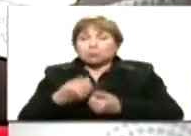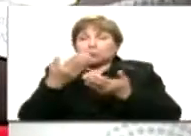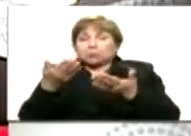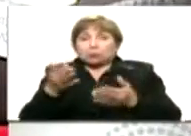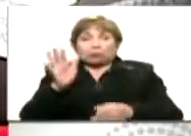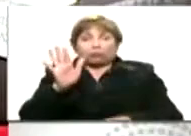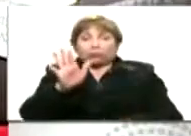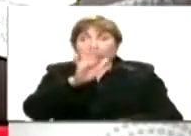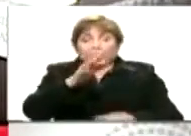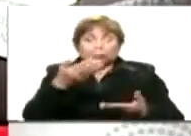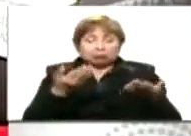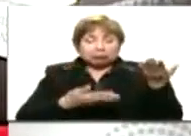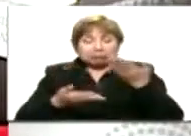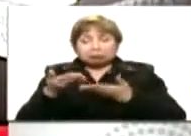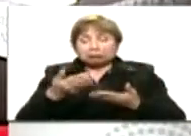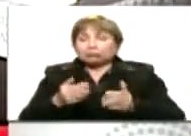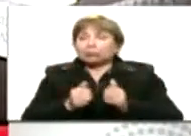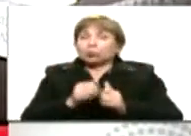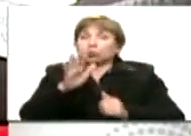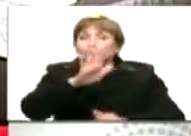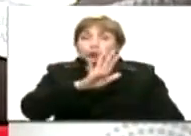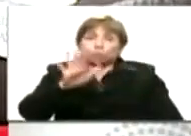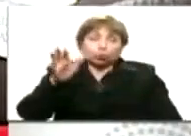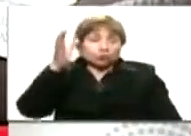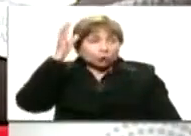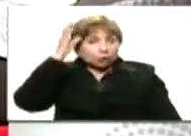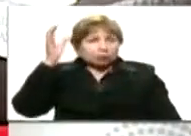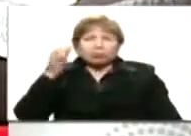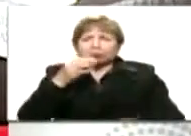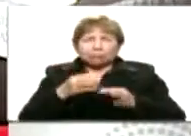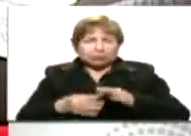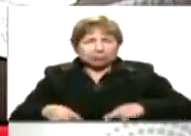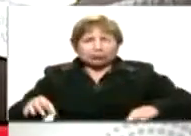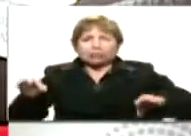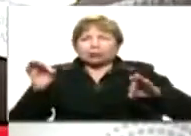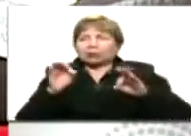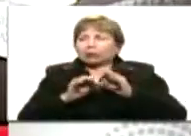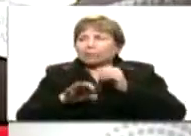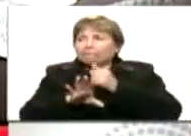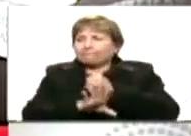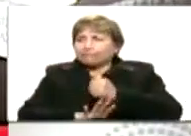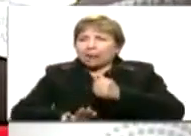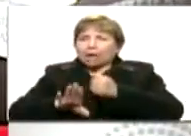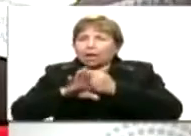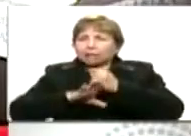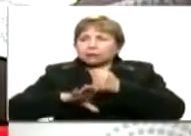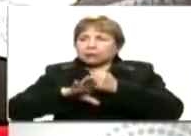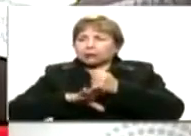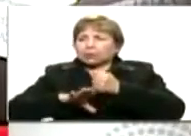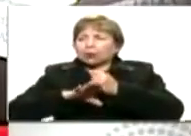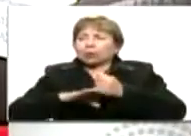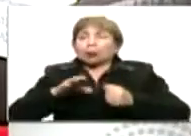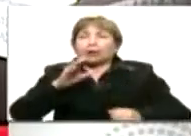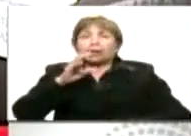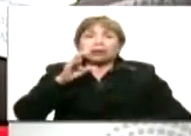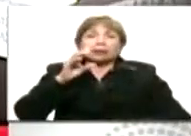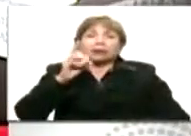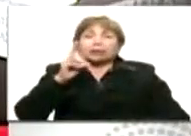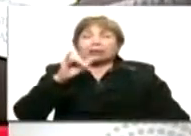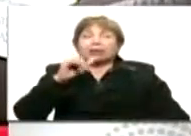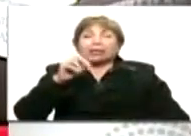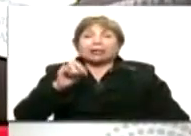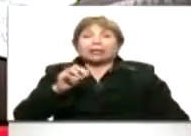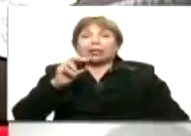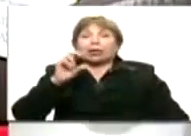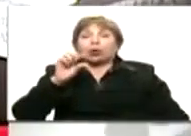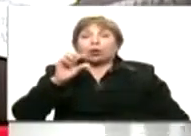cada una de sus ofertas o de su conocimiento. Y esto es muy importante y básico. En especial a la congresista Diana González,